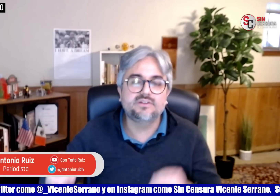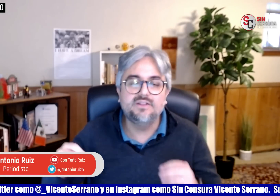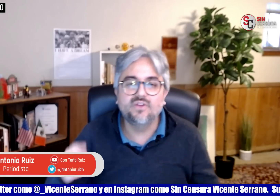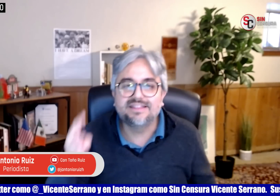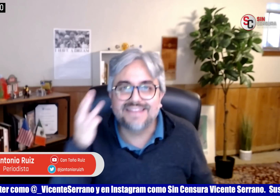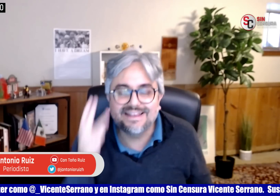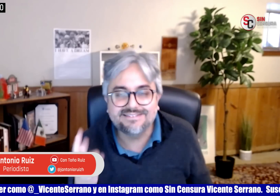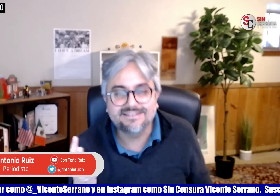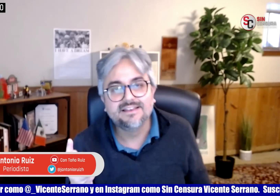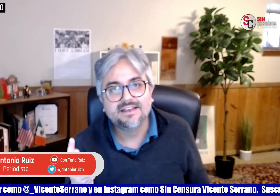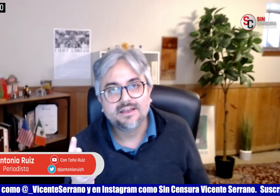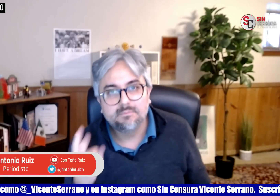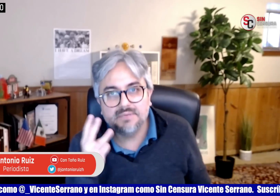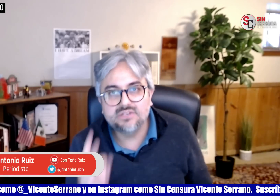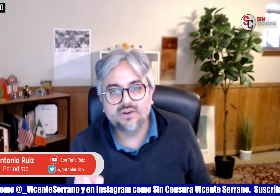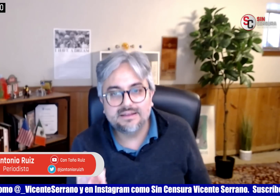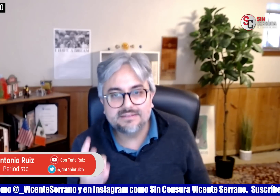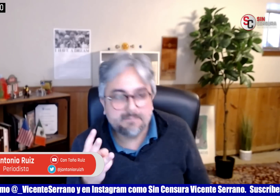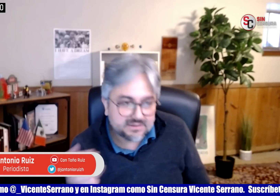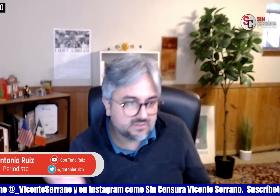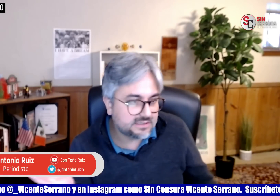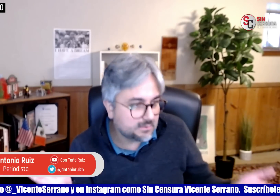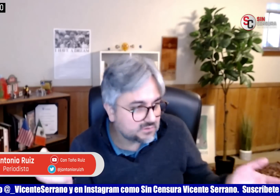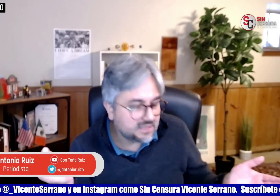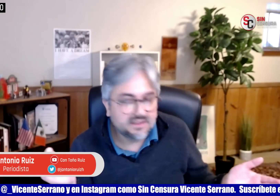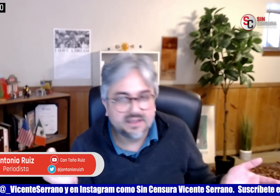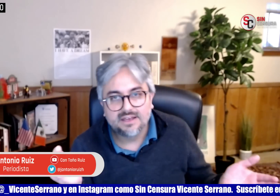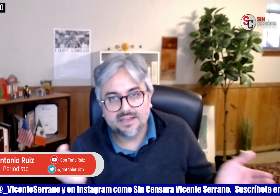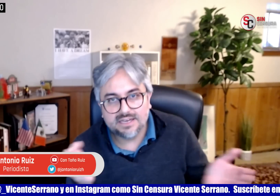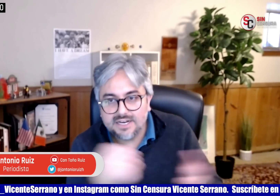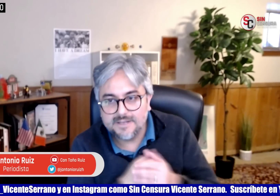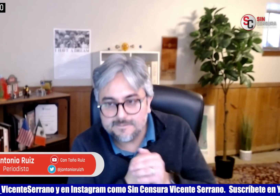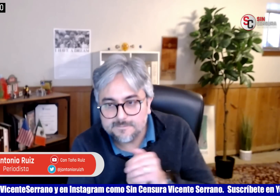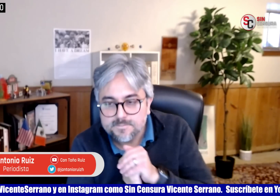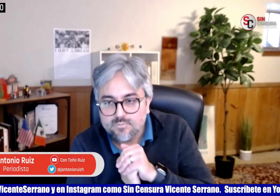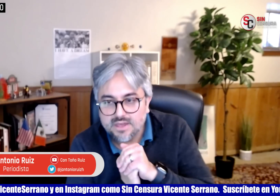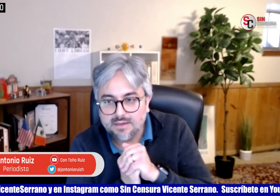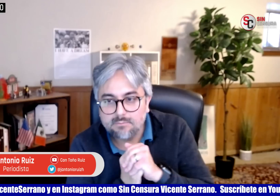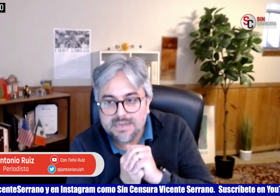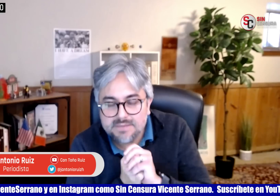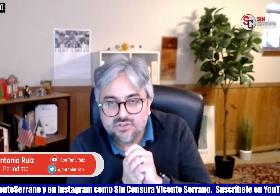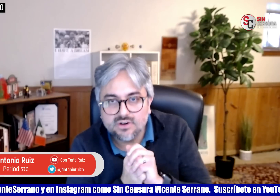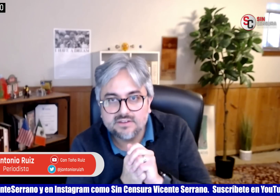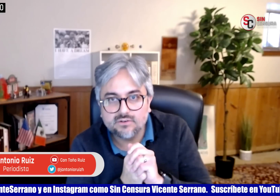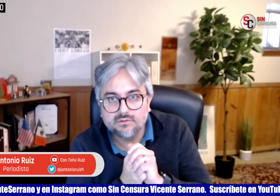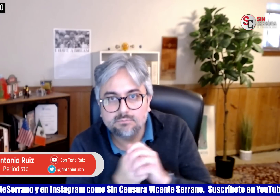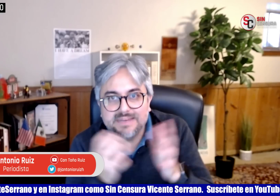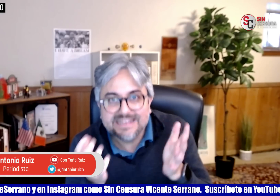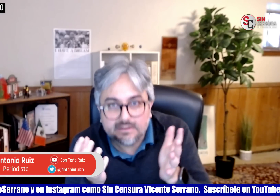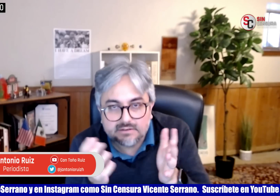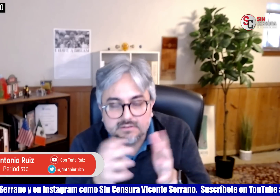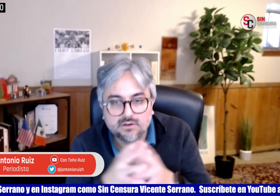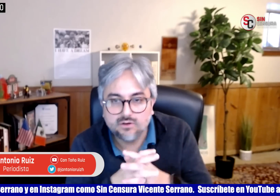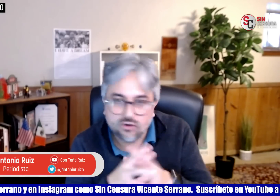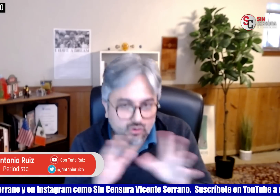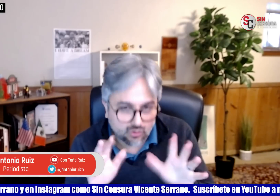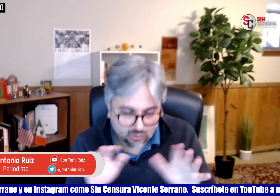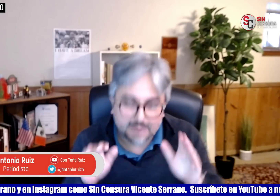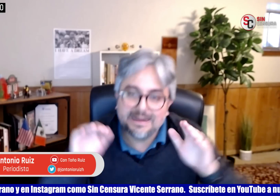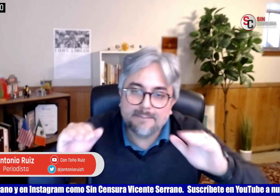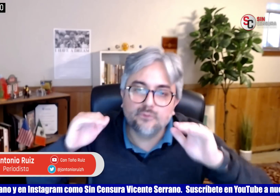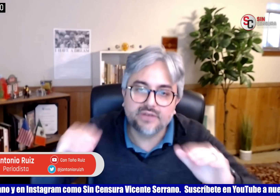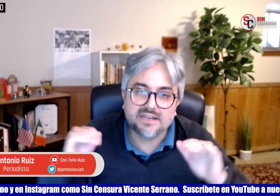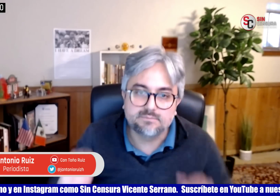millones. Estamos hablando de 3 billones de pesos. Ya sabe usted que en inglés 1,000 millones son billions, ¿no?